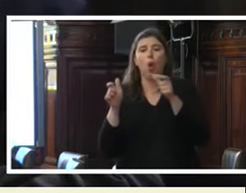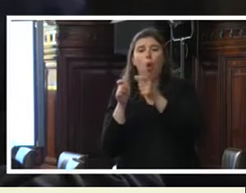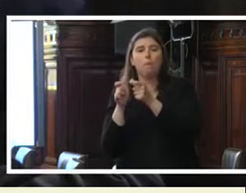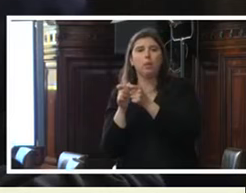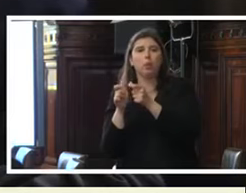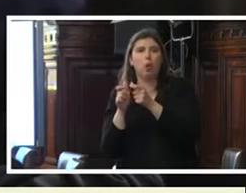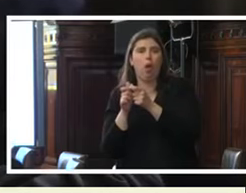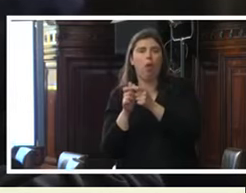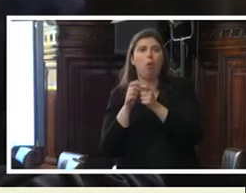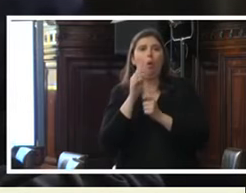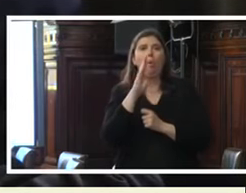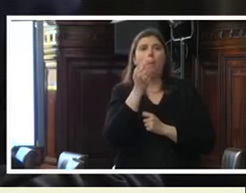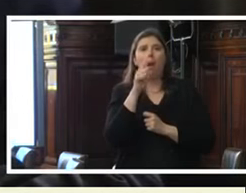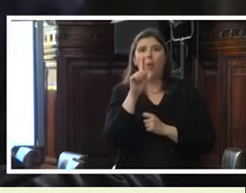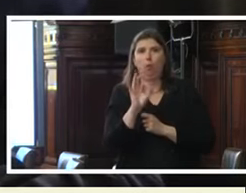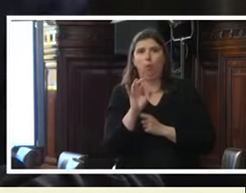vannucchi